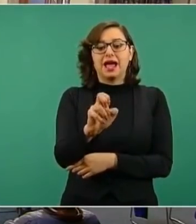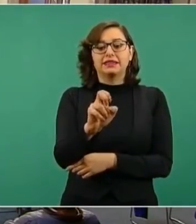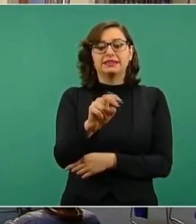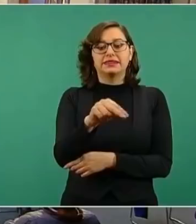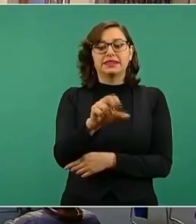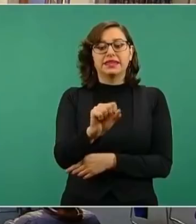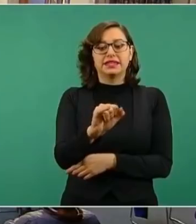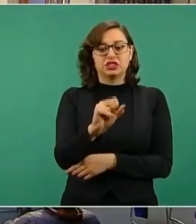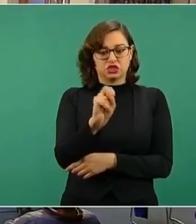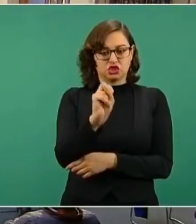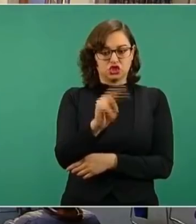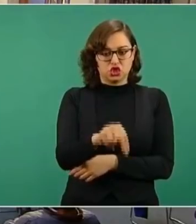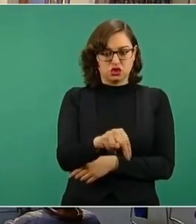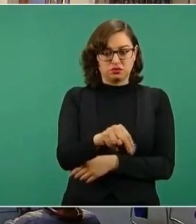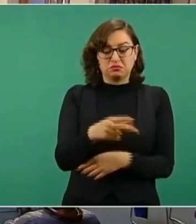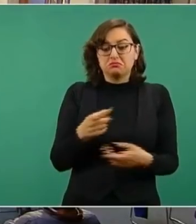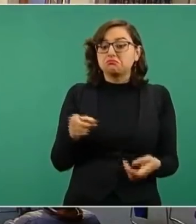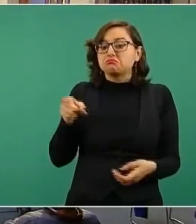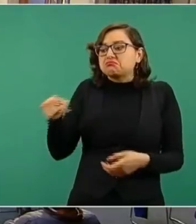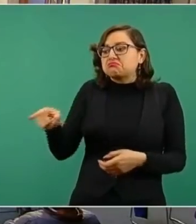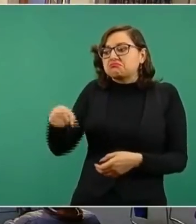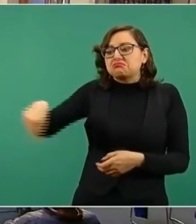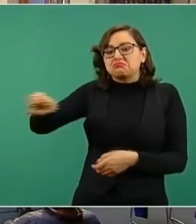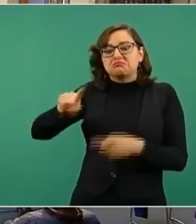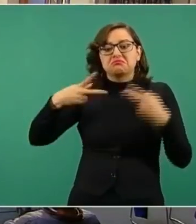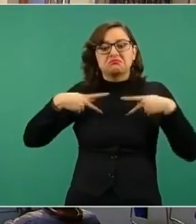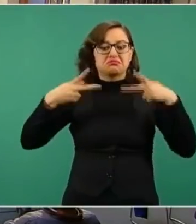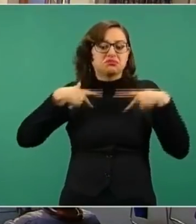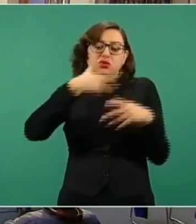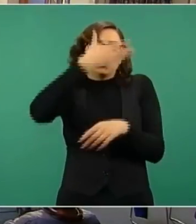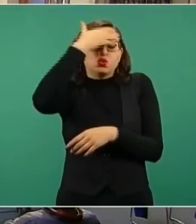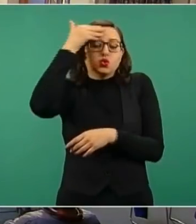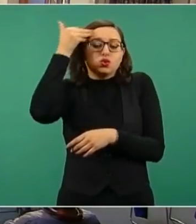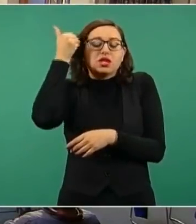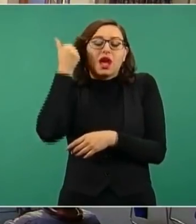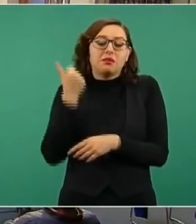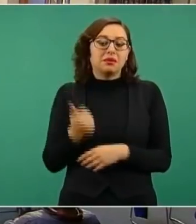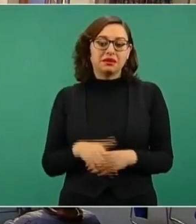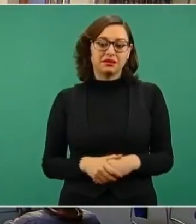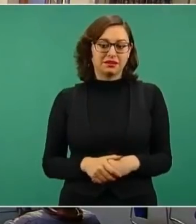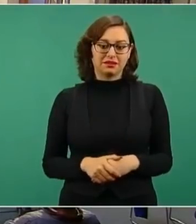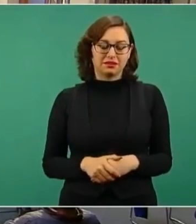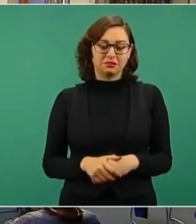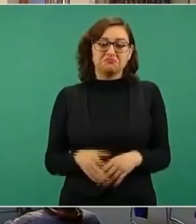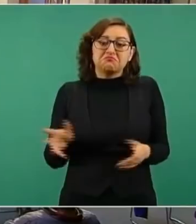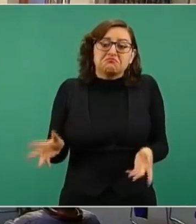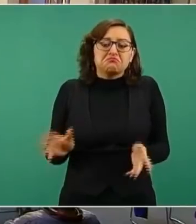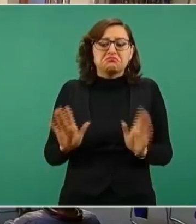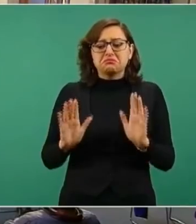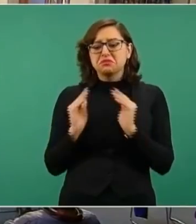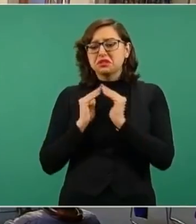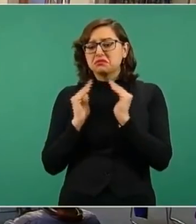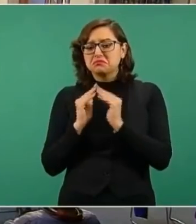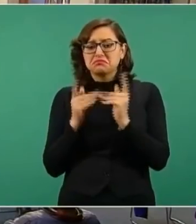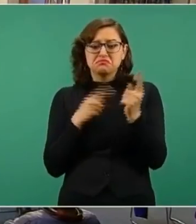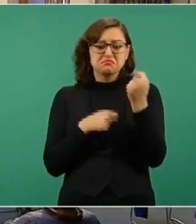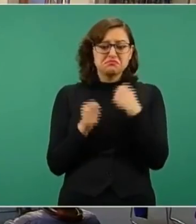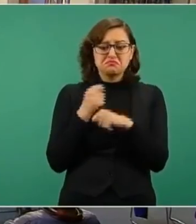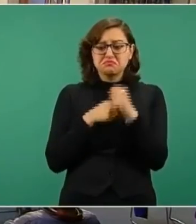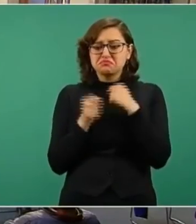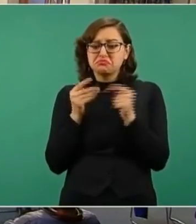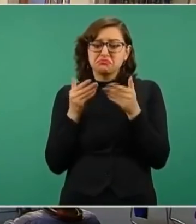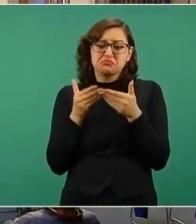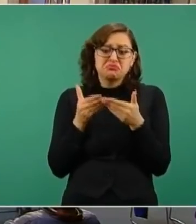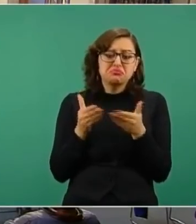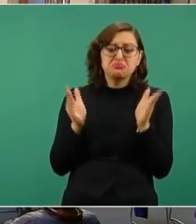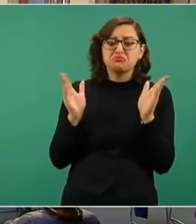Pues, ¿quién va a saber que te tienes que registrar en una tarifa de baja tensión? Pues no lo sabes, abres tu tendita en tu casa y